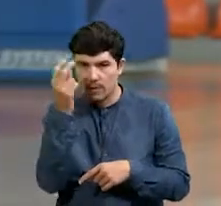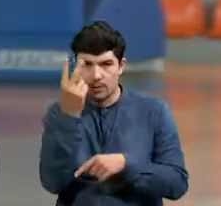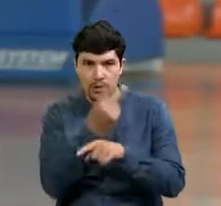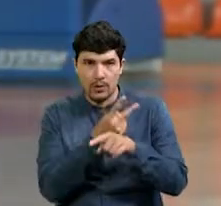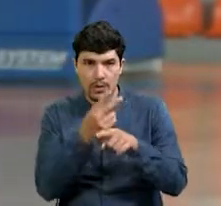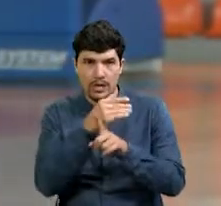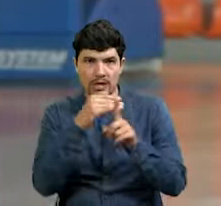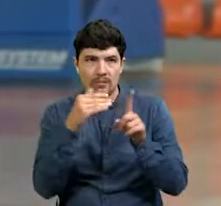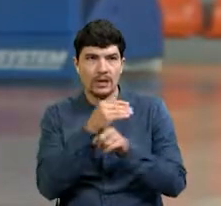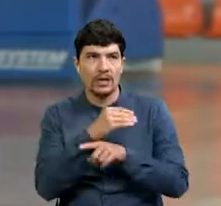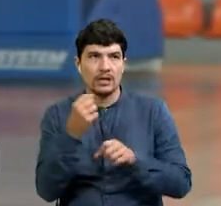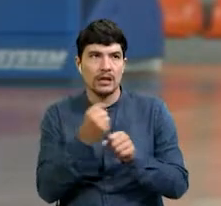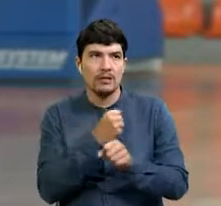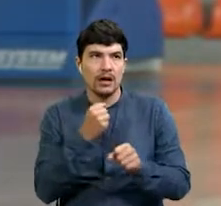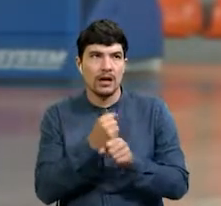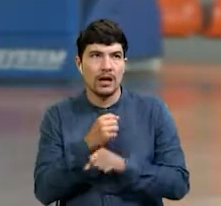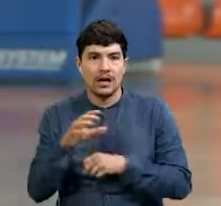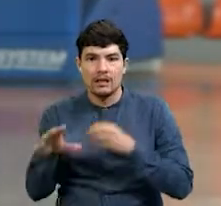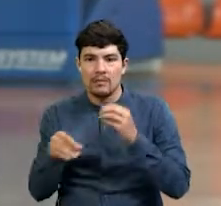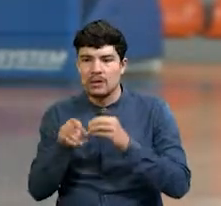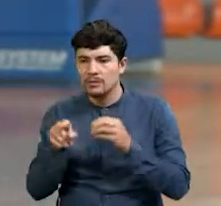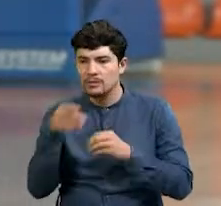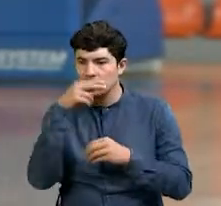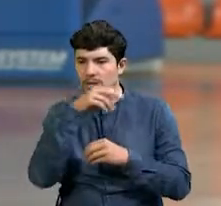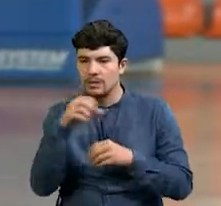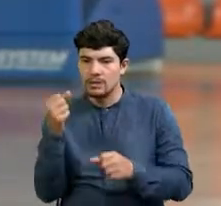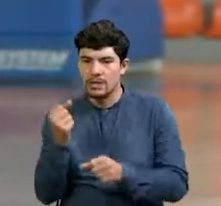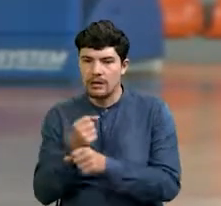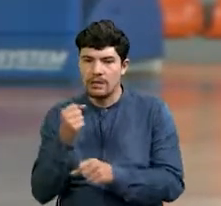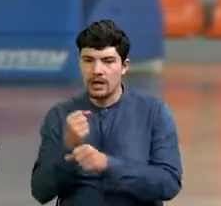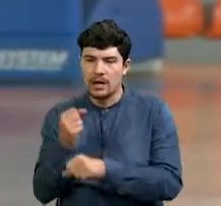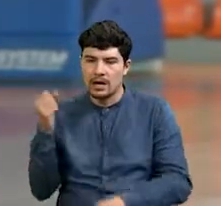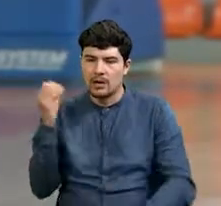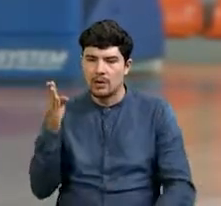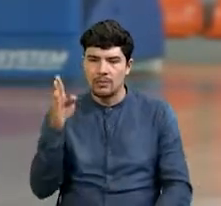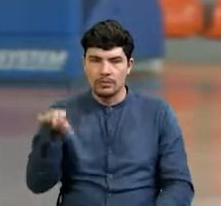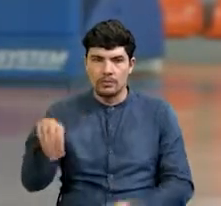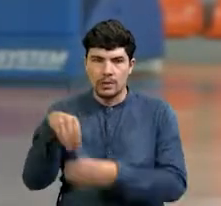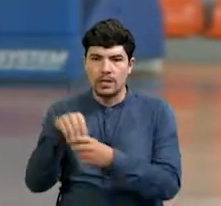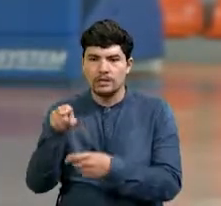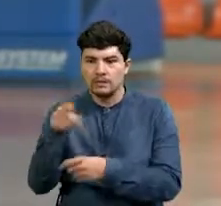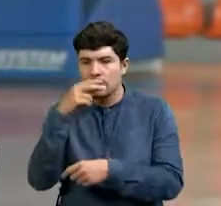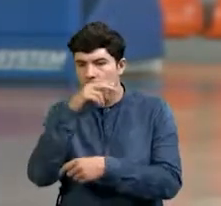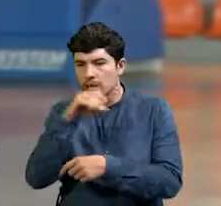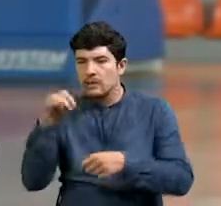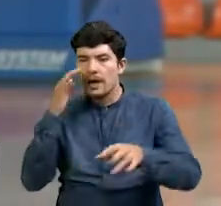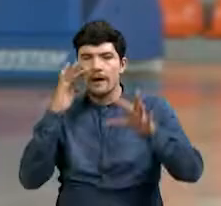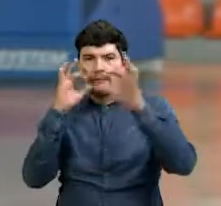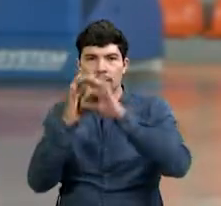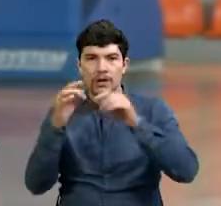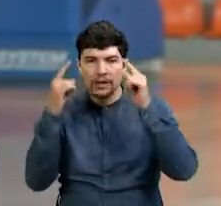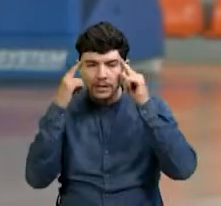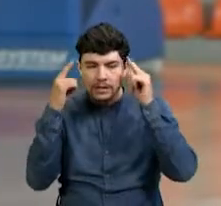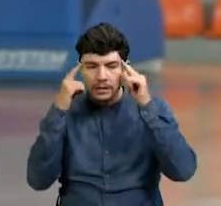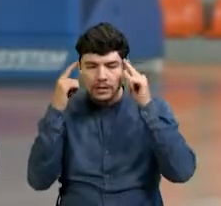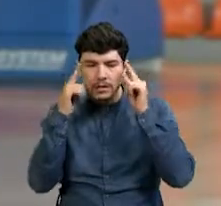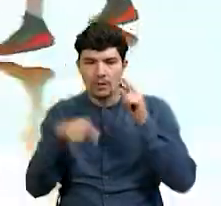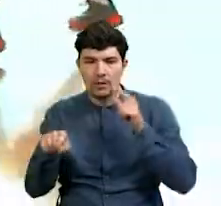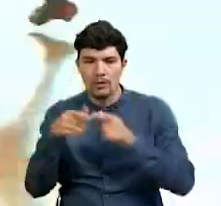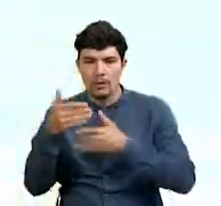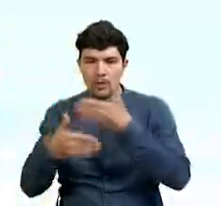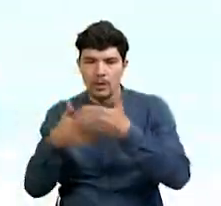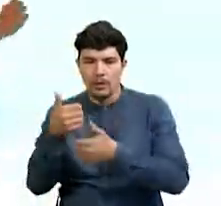medias trabajamos aparte que los niños trabajan en sus clubes sea que ellos están enfocados y mentalizados que van a ser un buen